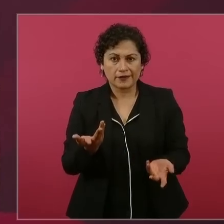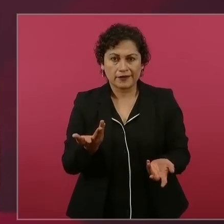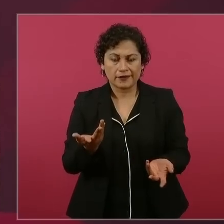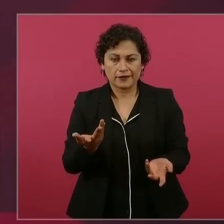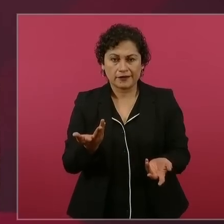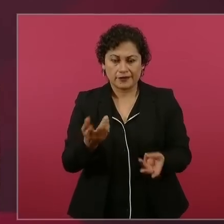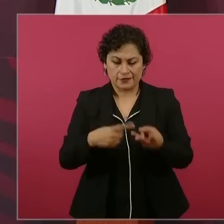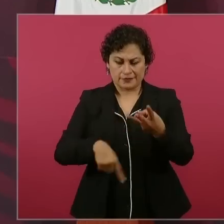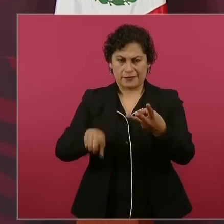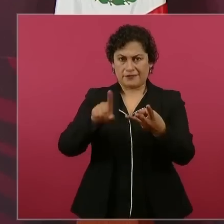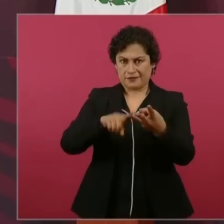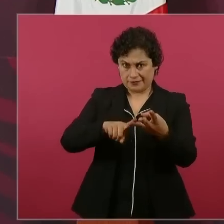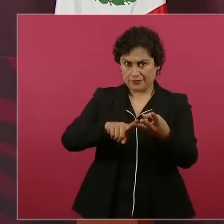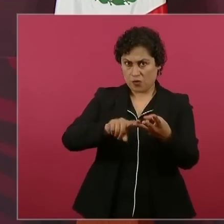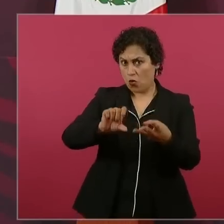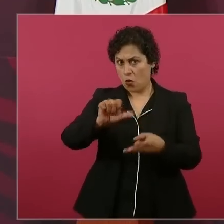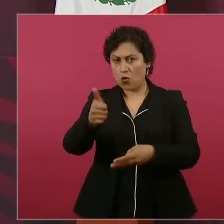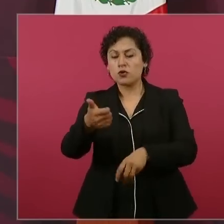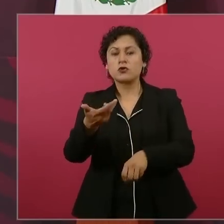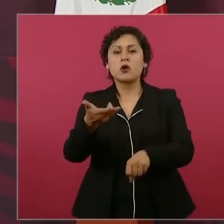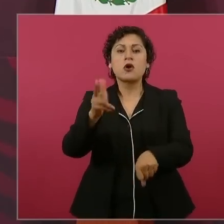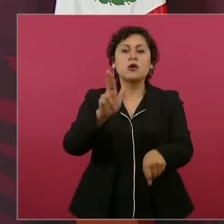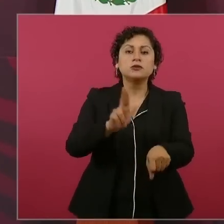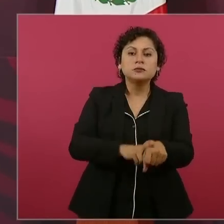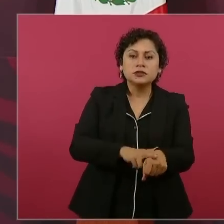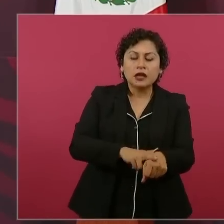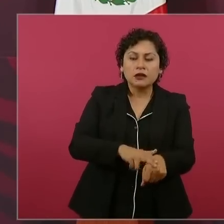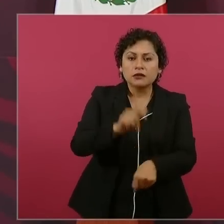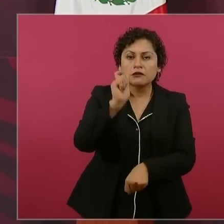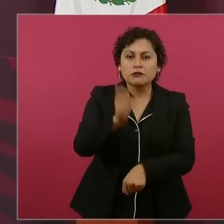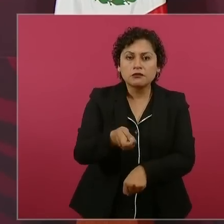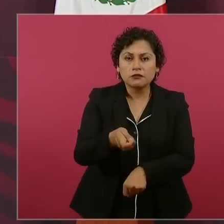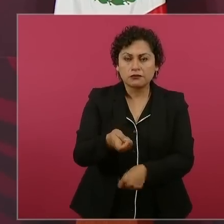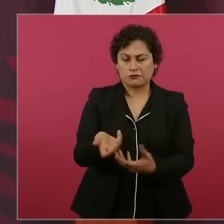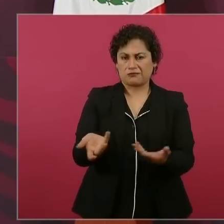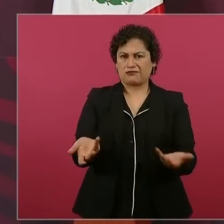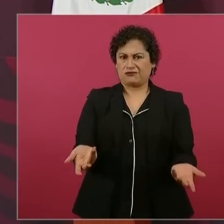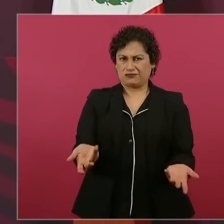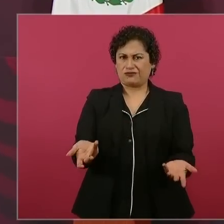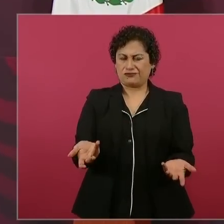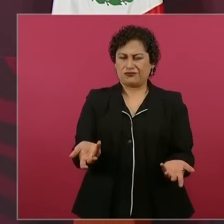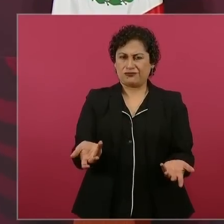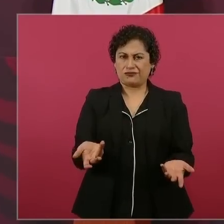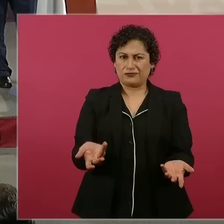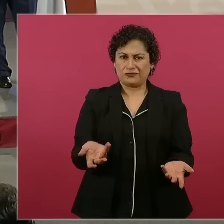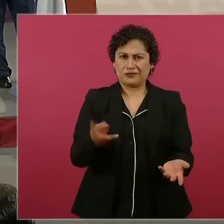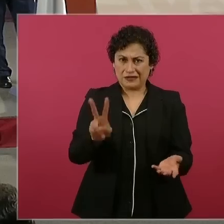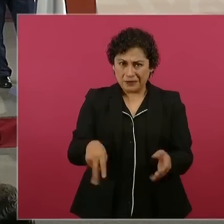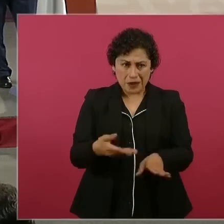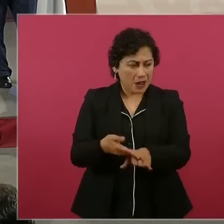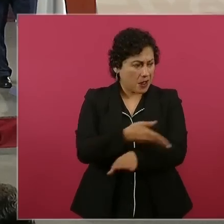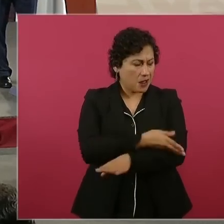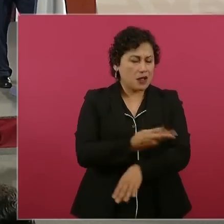Los hospitales, lo que hicieron. Estamos ahora viendo